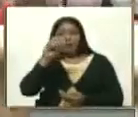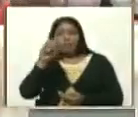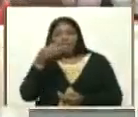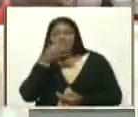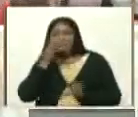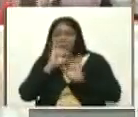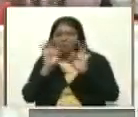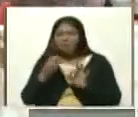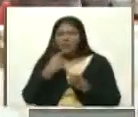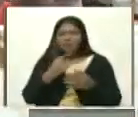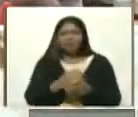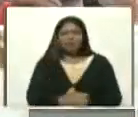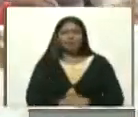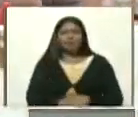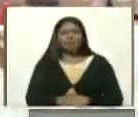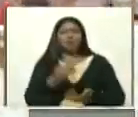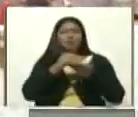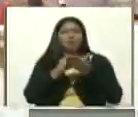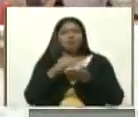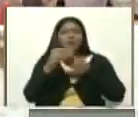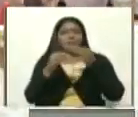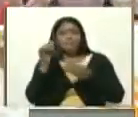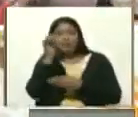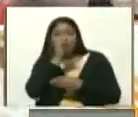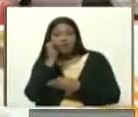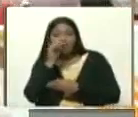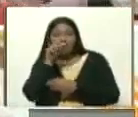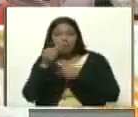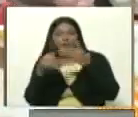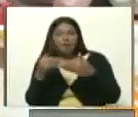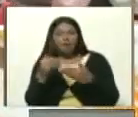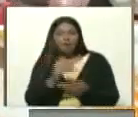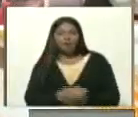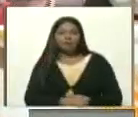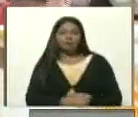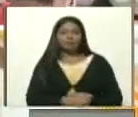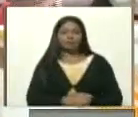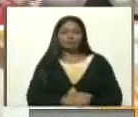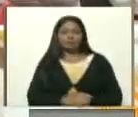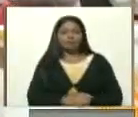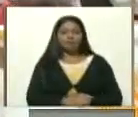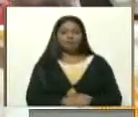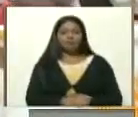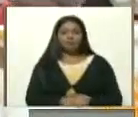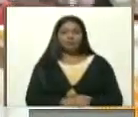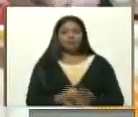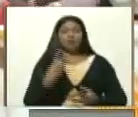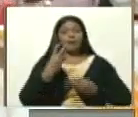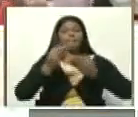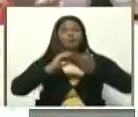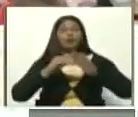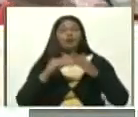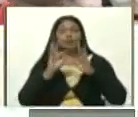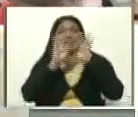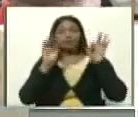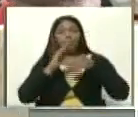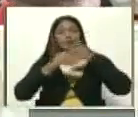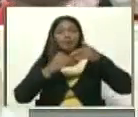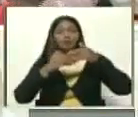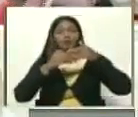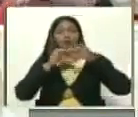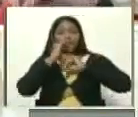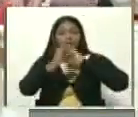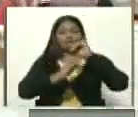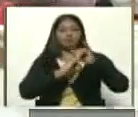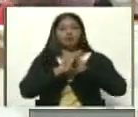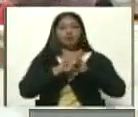manera, como se pusieron a ver películas de Hollywood en esa época, ahorita plantean al nivel en la mediática